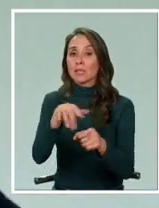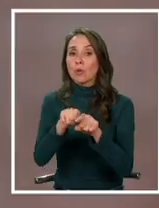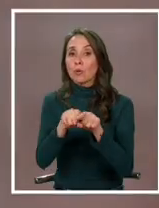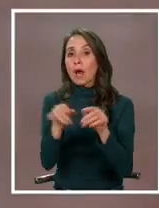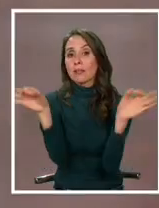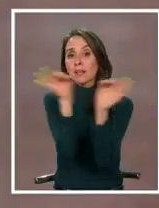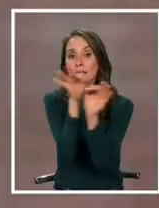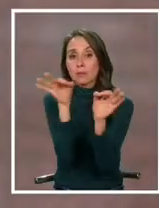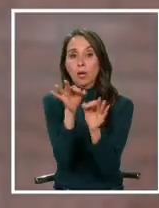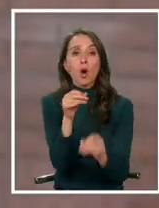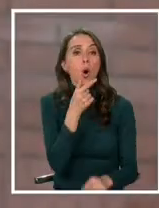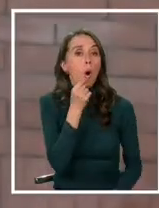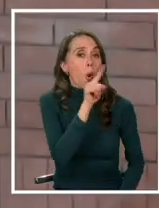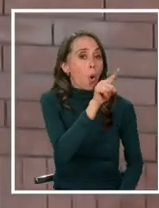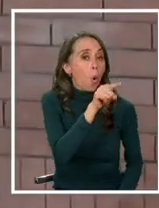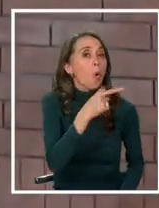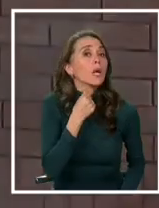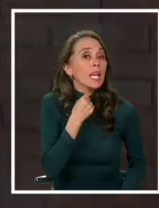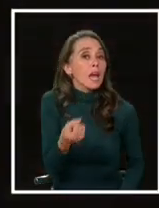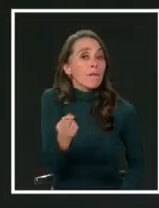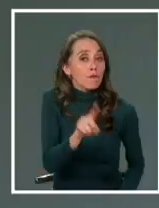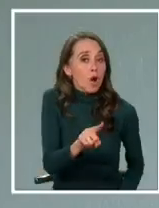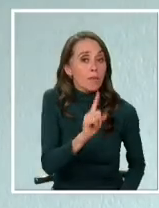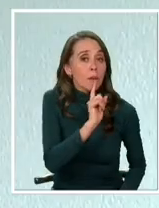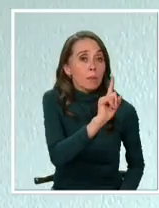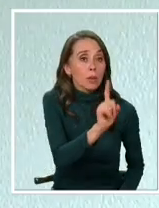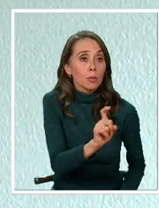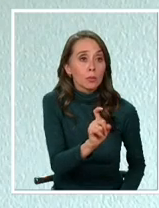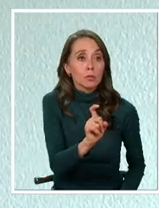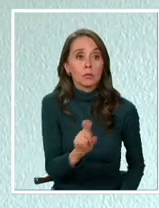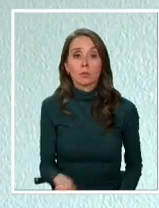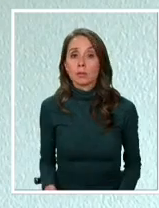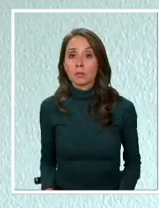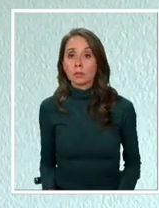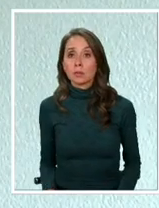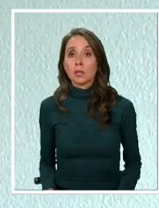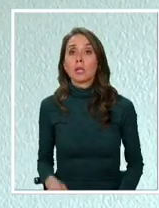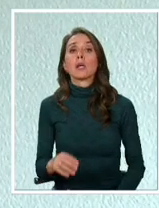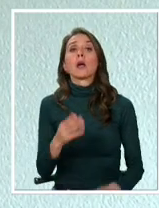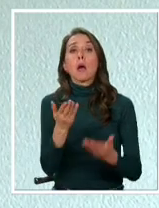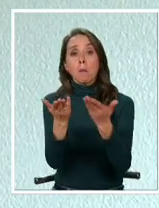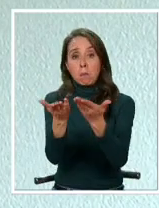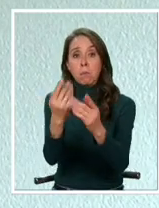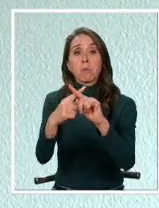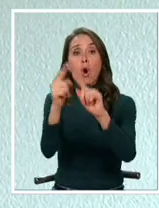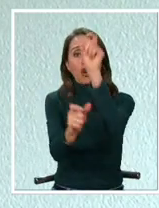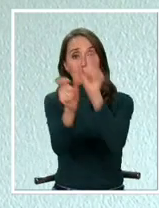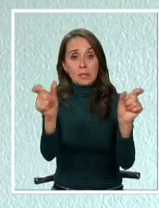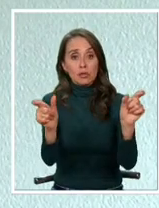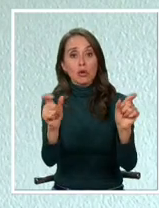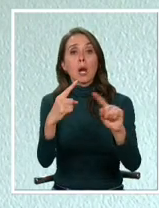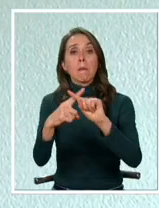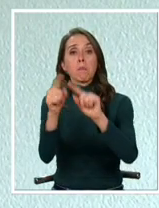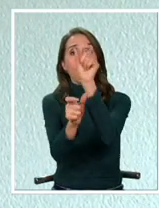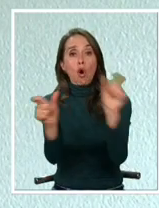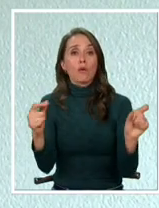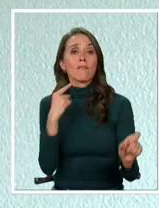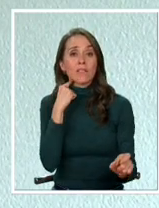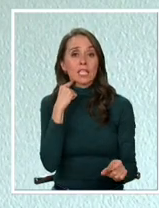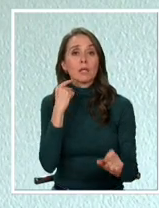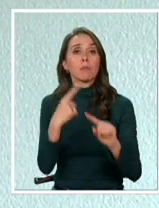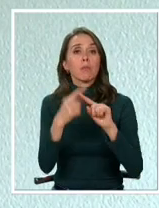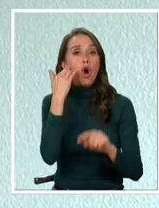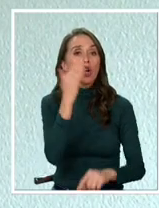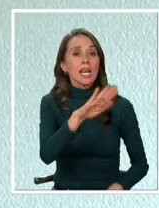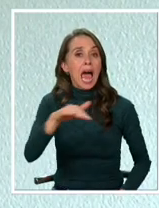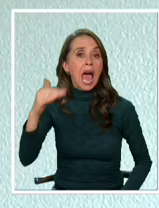esta usted quiere volver por la gente por las víctimas por las